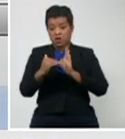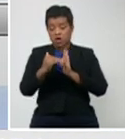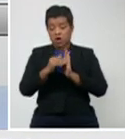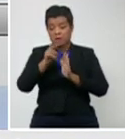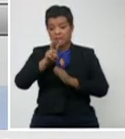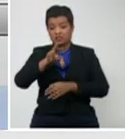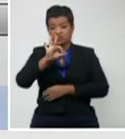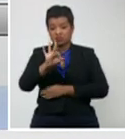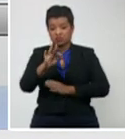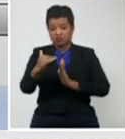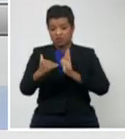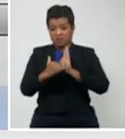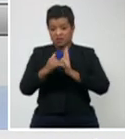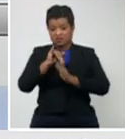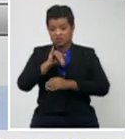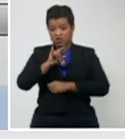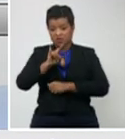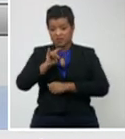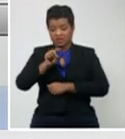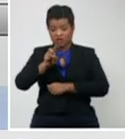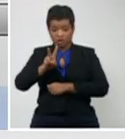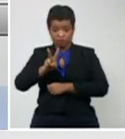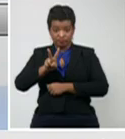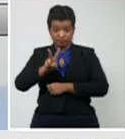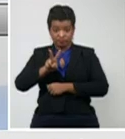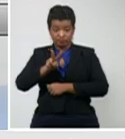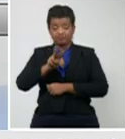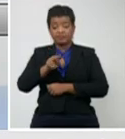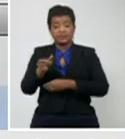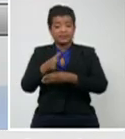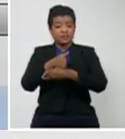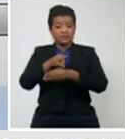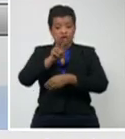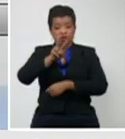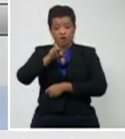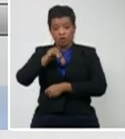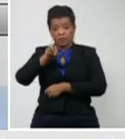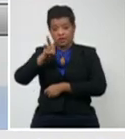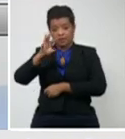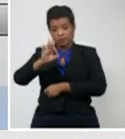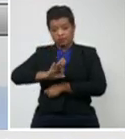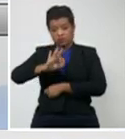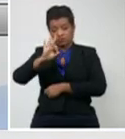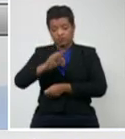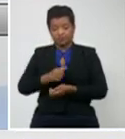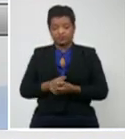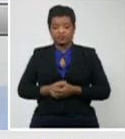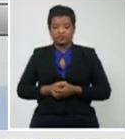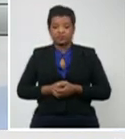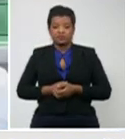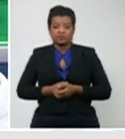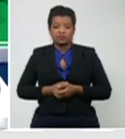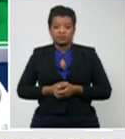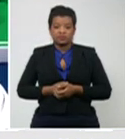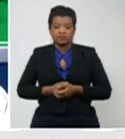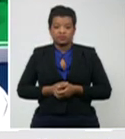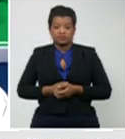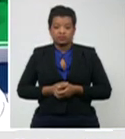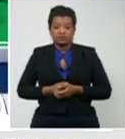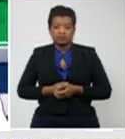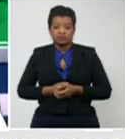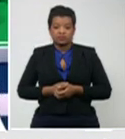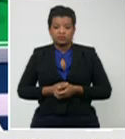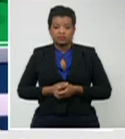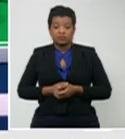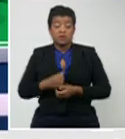1.028.692, que es el 2,3% de los casos del mundo. En la relación de los más afectados